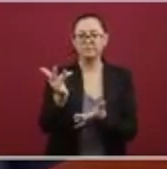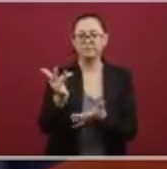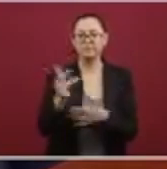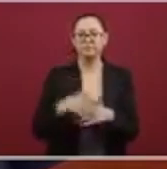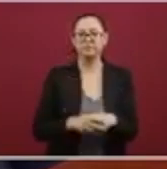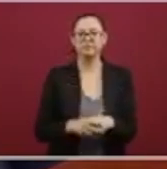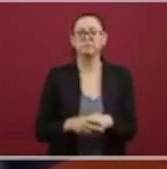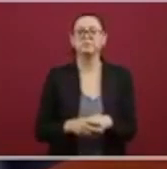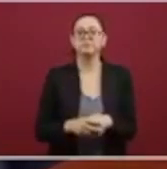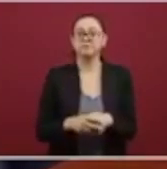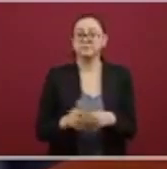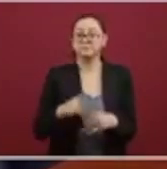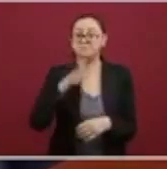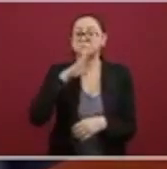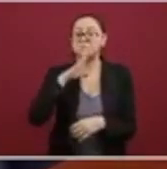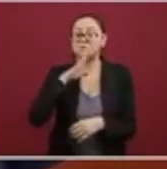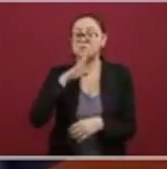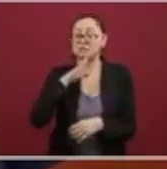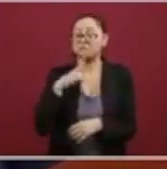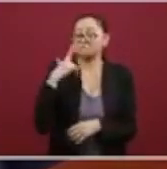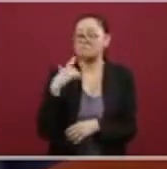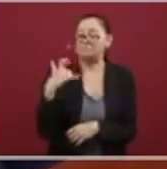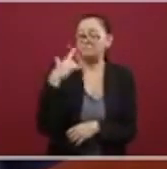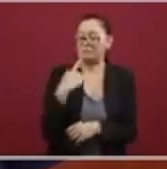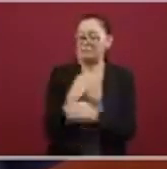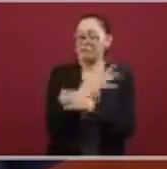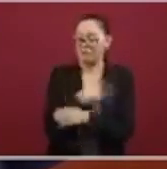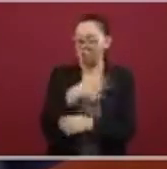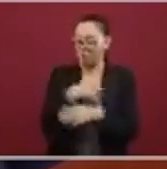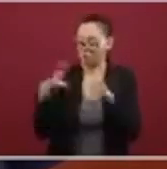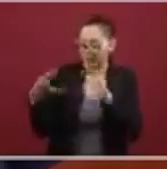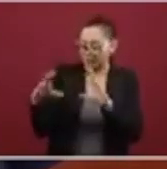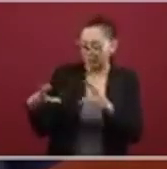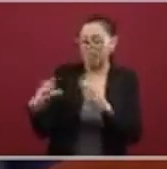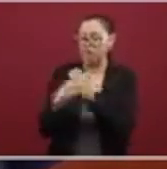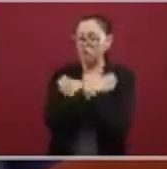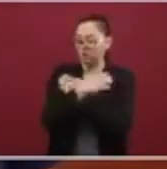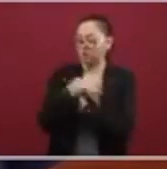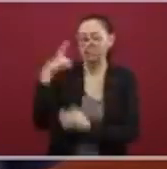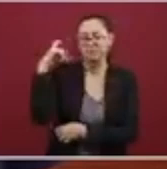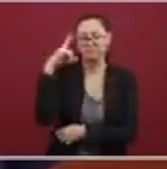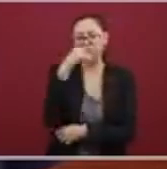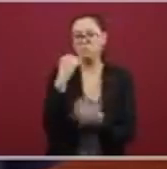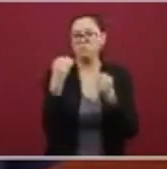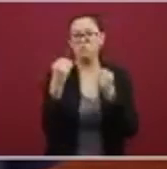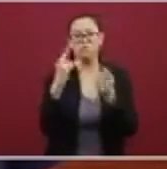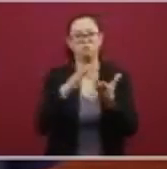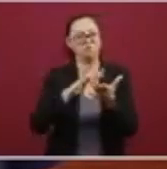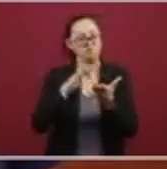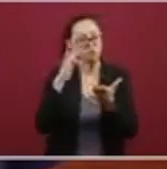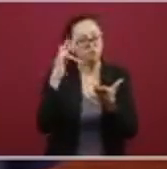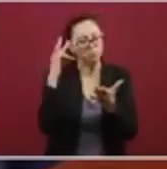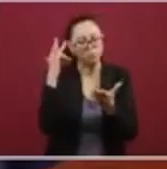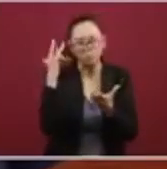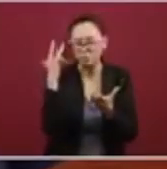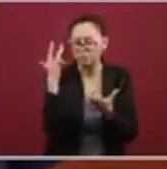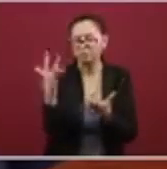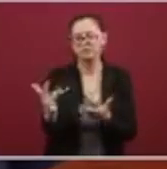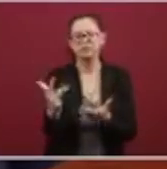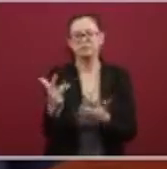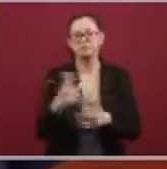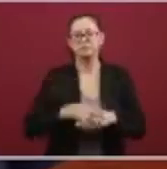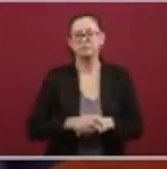cuesta trabajo ser madre, educar, guiar a los hijos. También agradezco infinitamente a